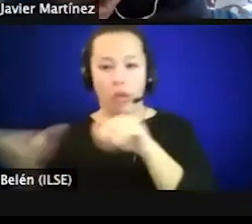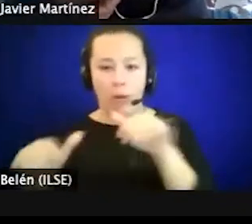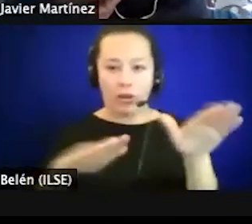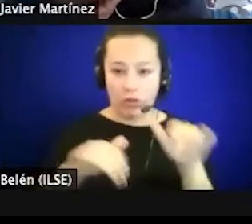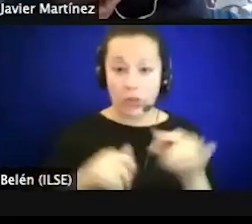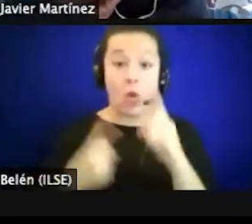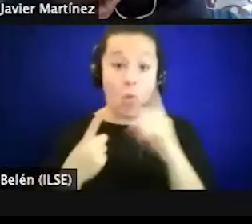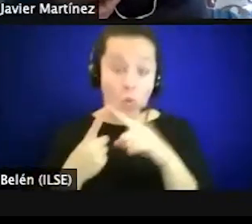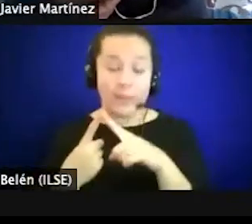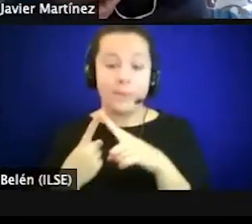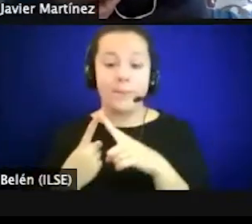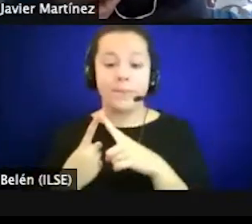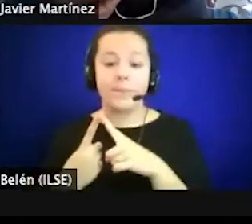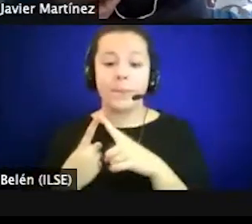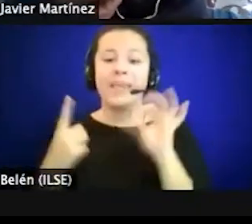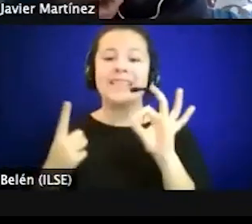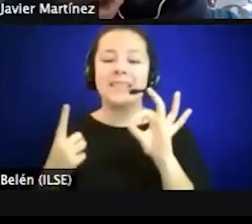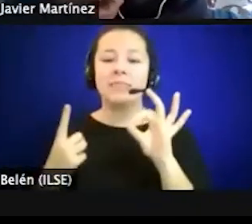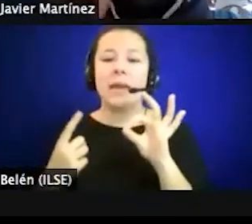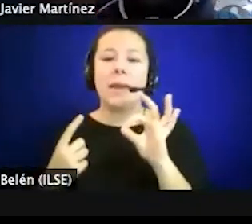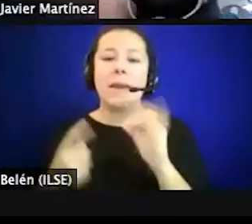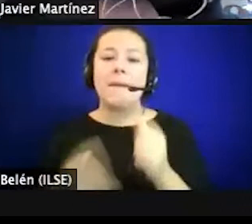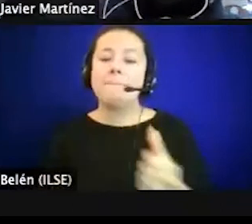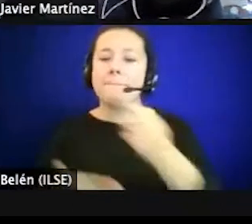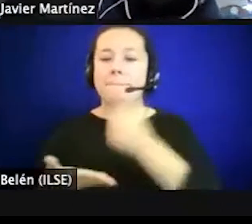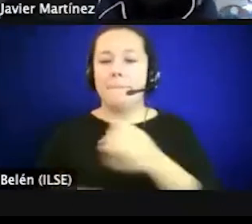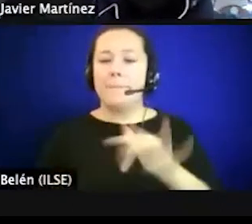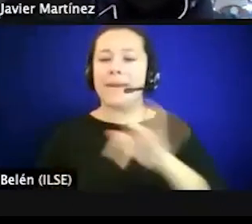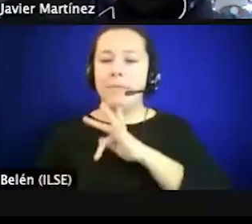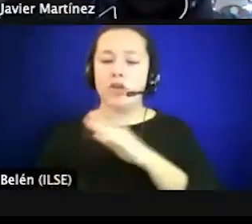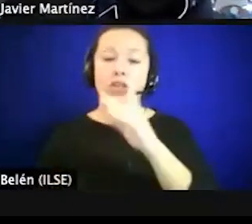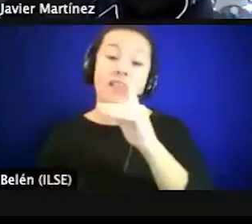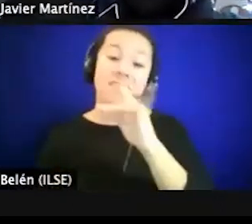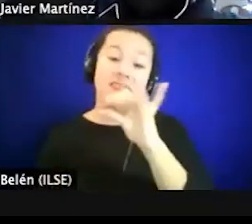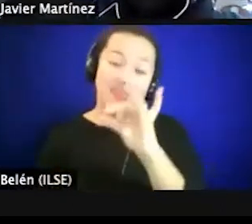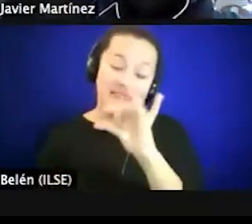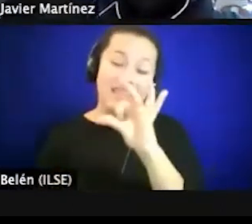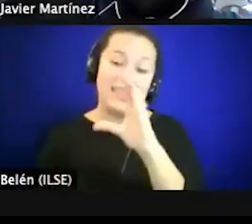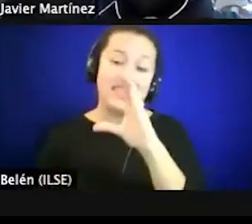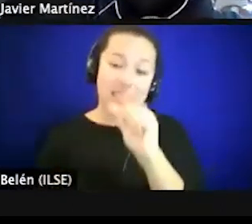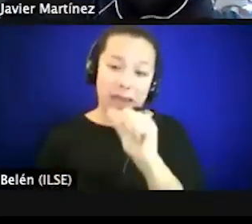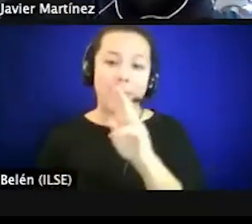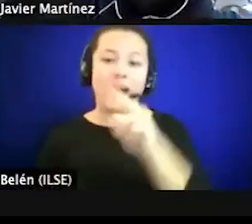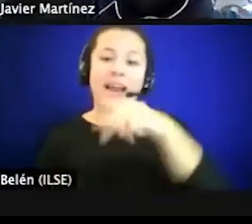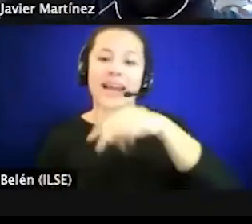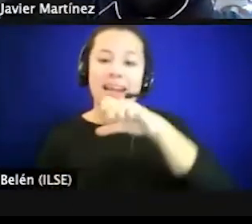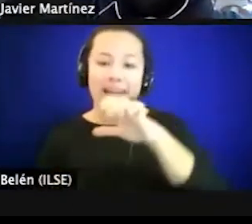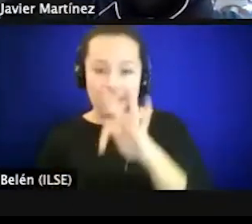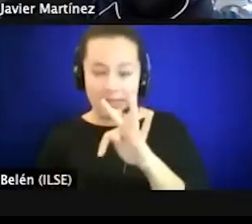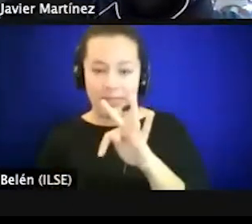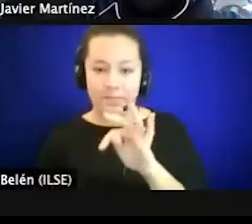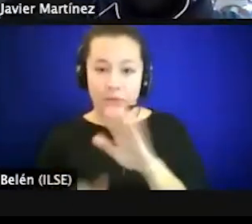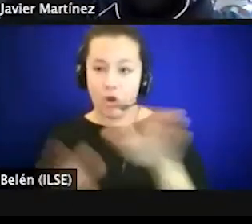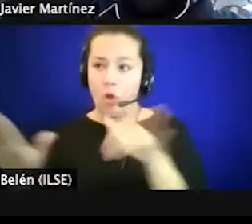es la de los premios Discapnet, que está abierta también desde el 3 de diciembre hasta el 15